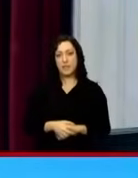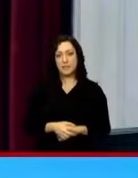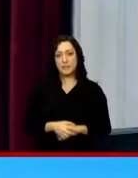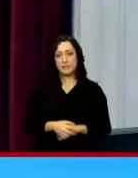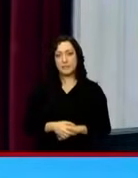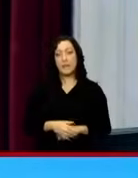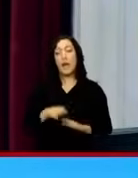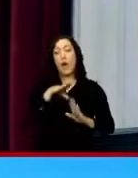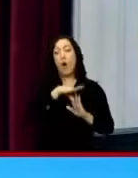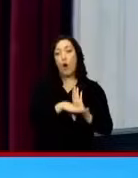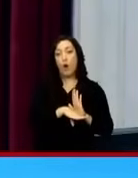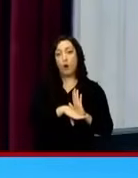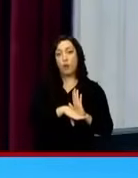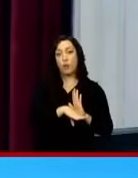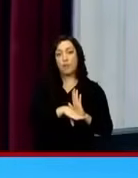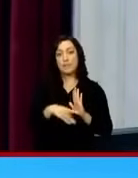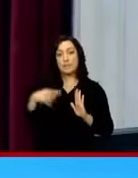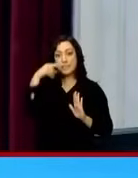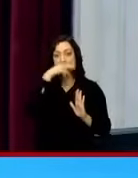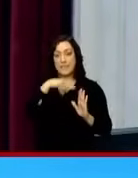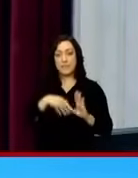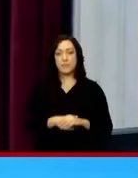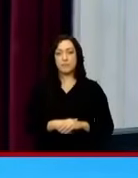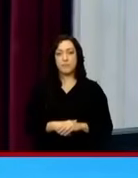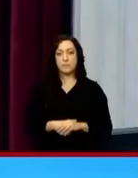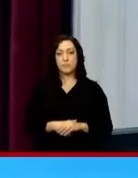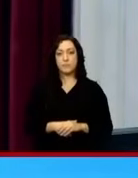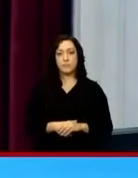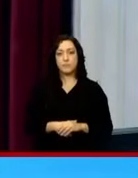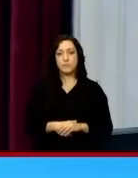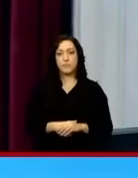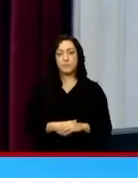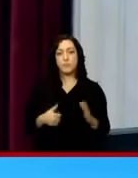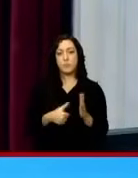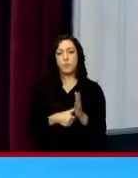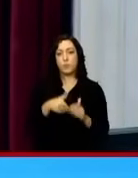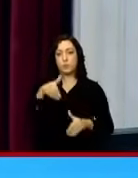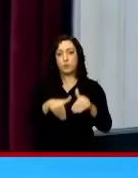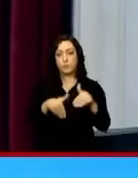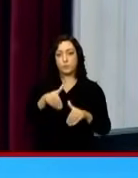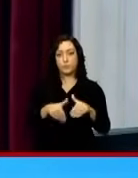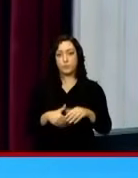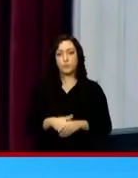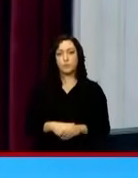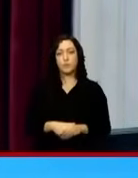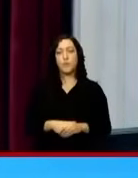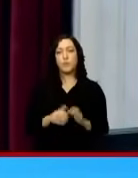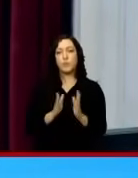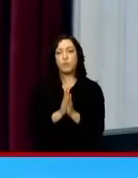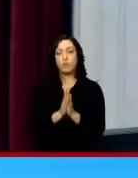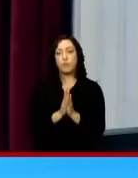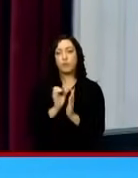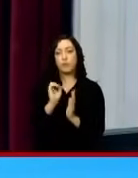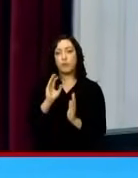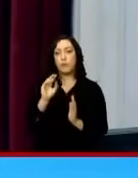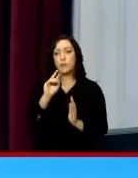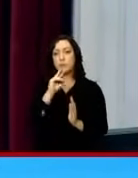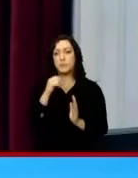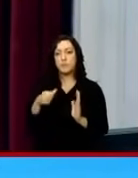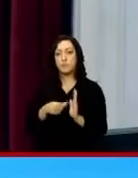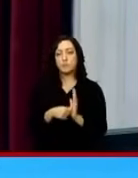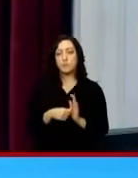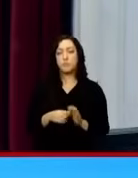Claro. Eso claro. Es Pami. Claro. Gracias a mi prepaga y lo bueno médico que lo voy a nombrar.